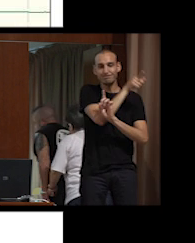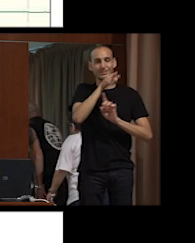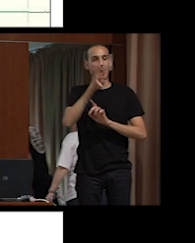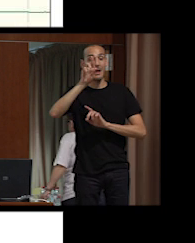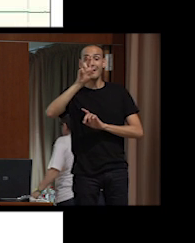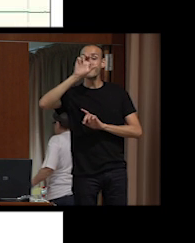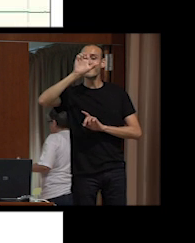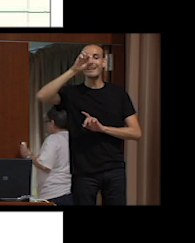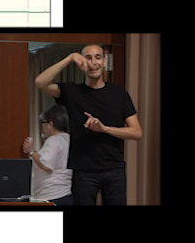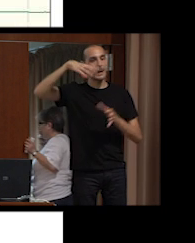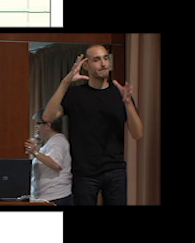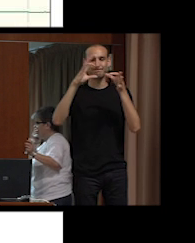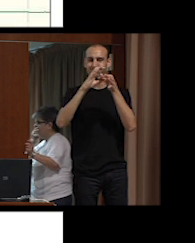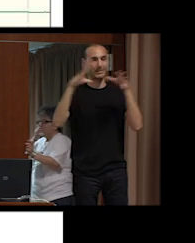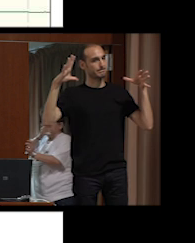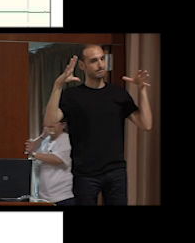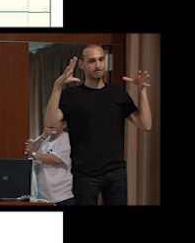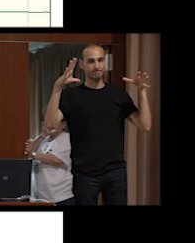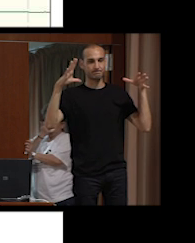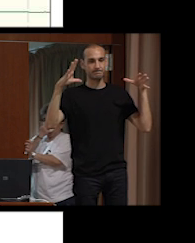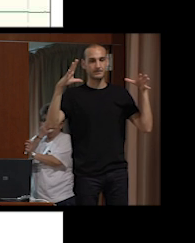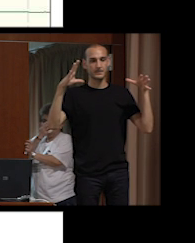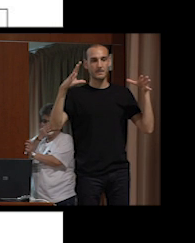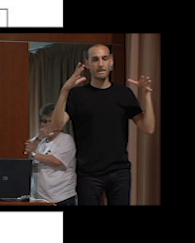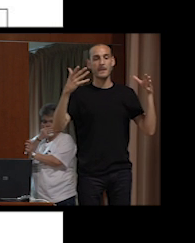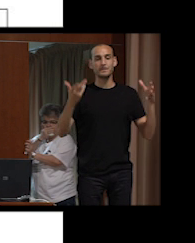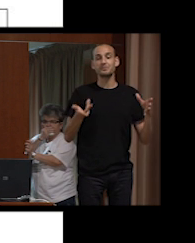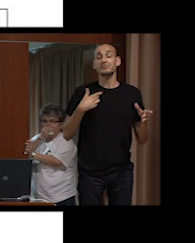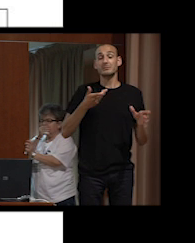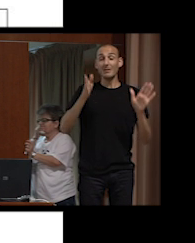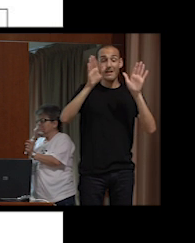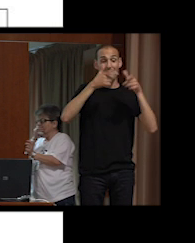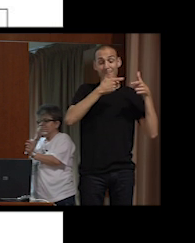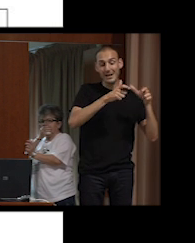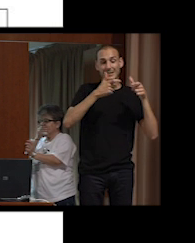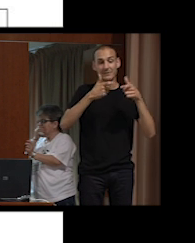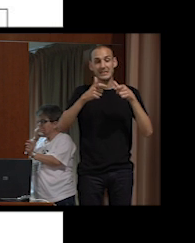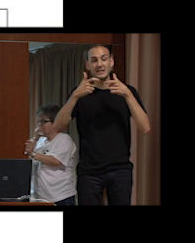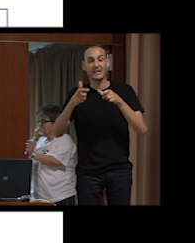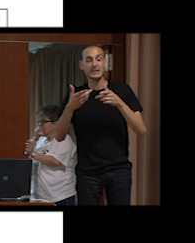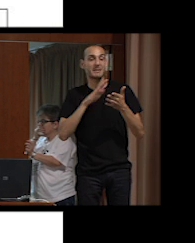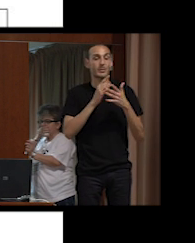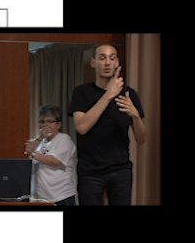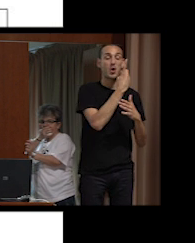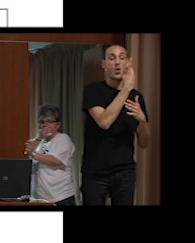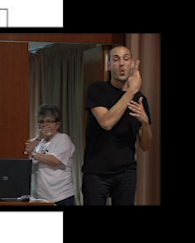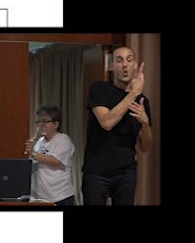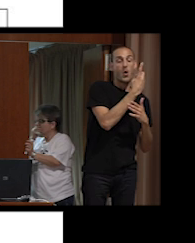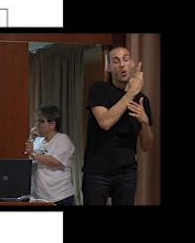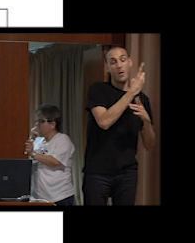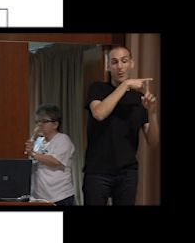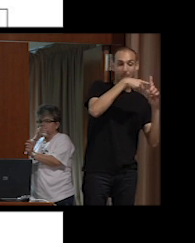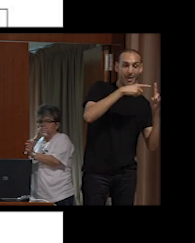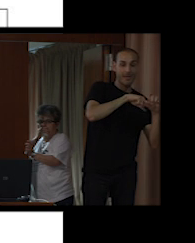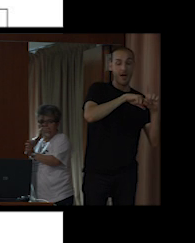Estas fases se van manteniendo a lo largo de la noche, se va repitiendo en ciclos que duran entre 1h30 a 2 horas y esa arquitectura del